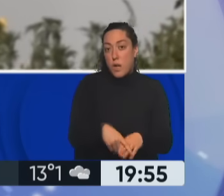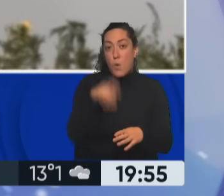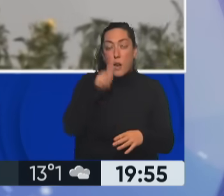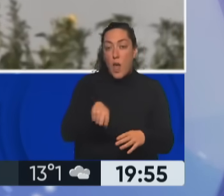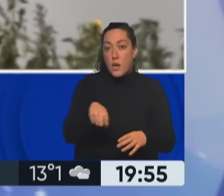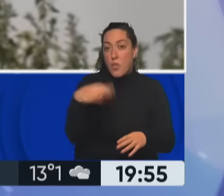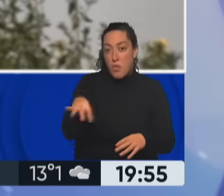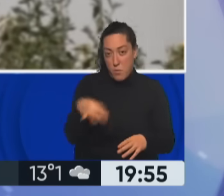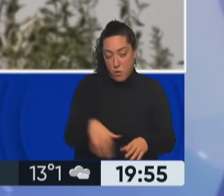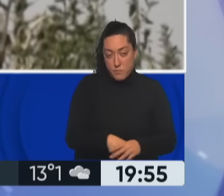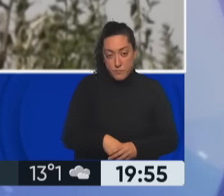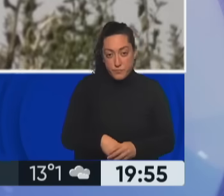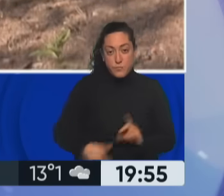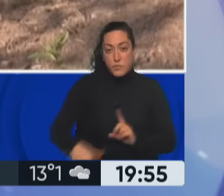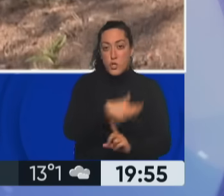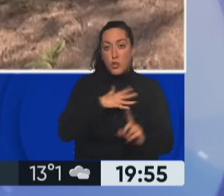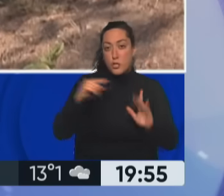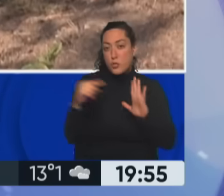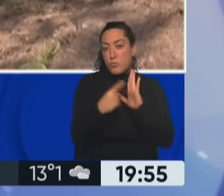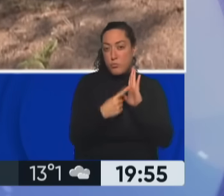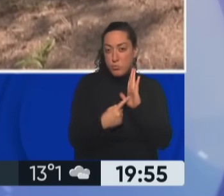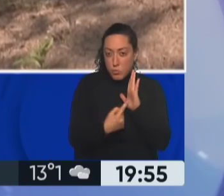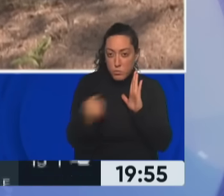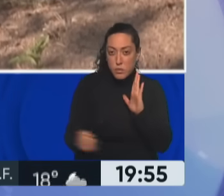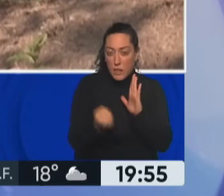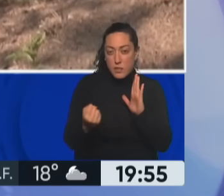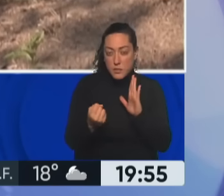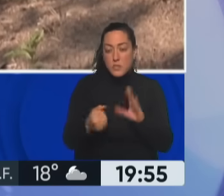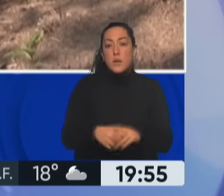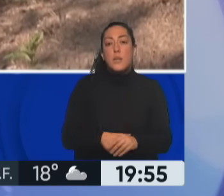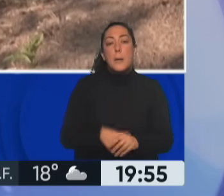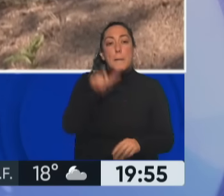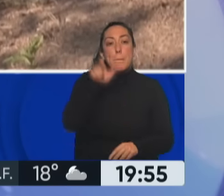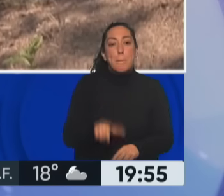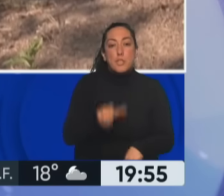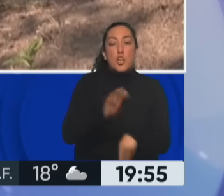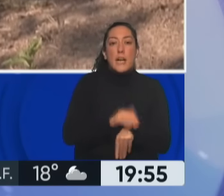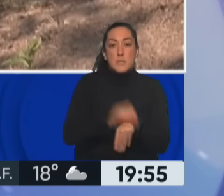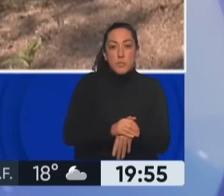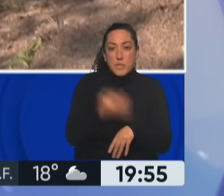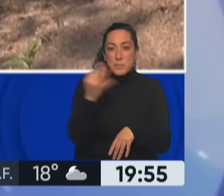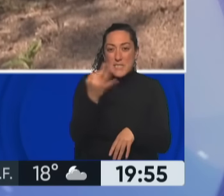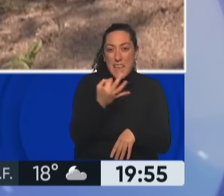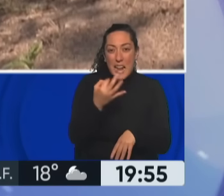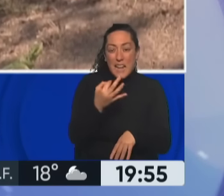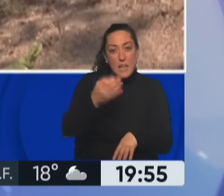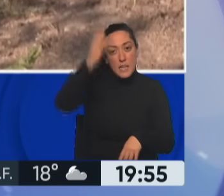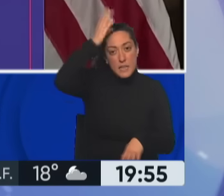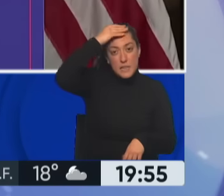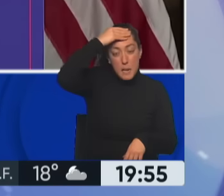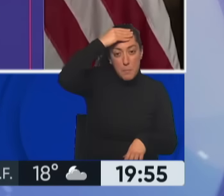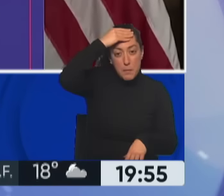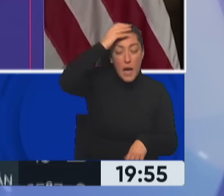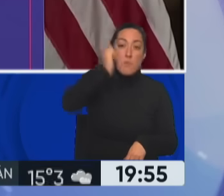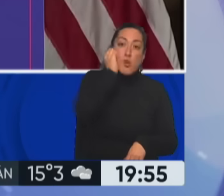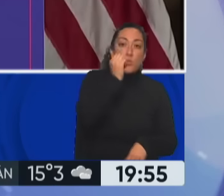ese contexto hay varias cuestiones. Una de ellas es que va a llegar el enviado especial Witkoff de Trump a Rusia, a Moscú.